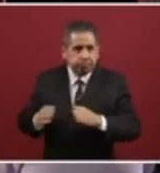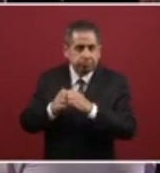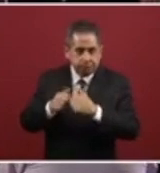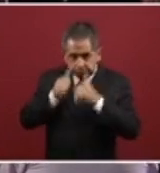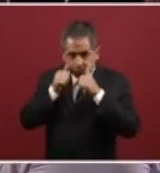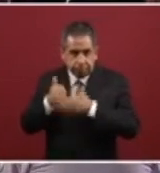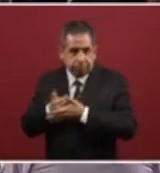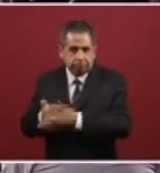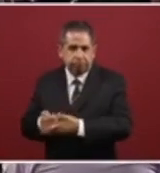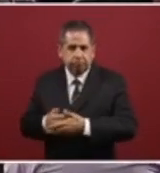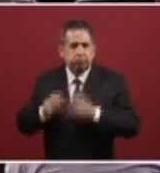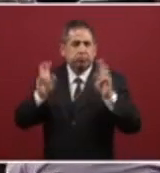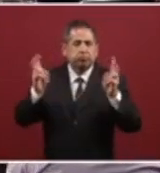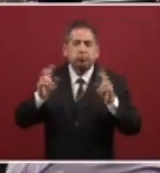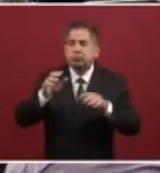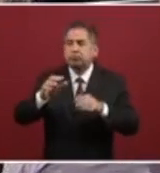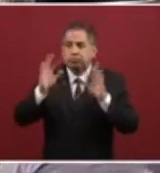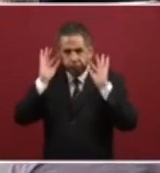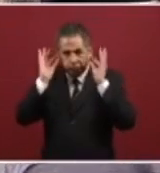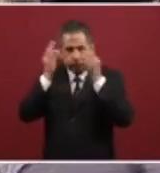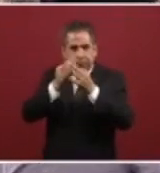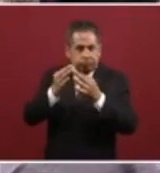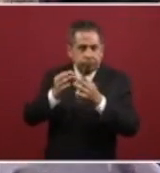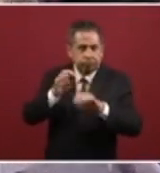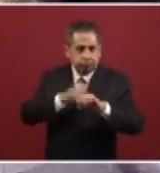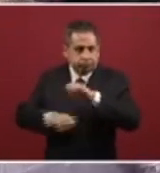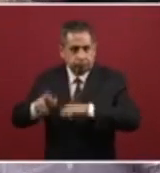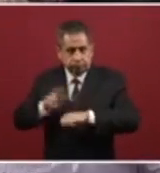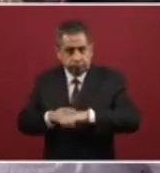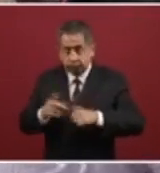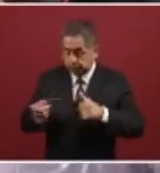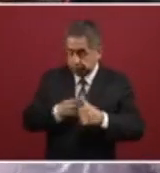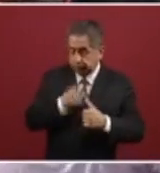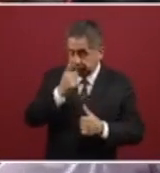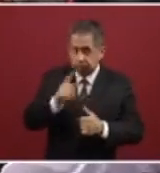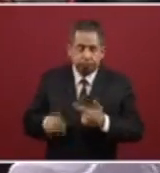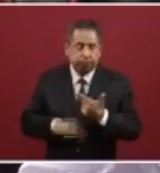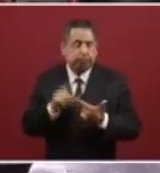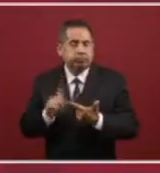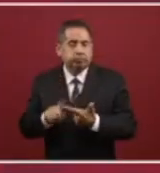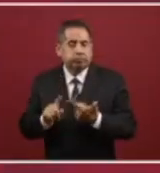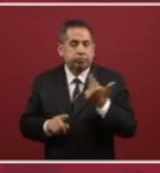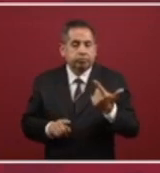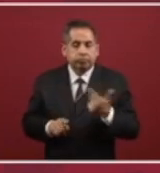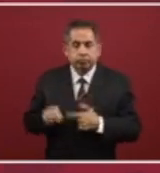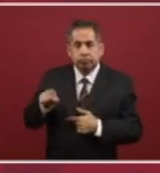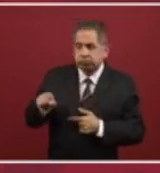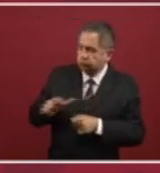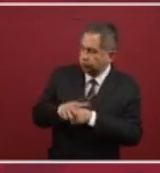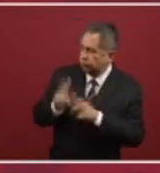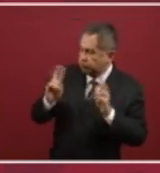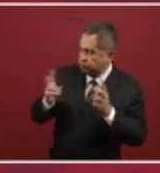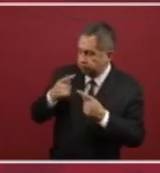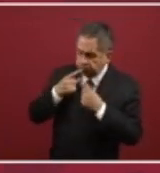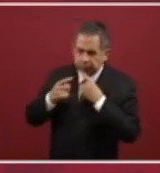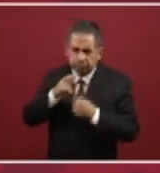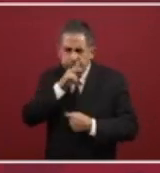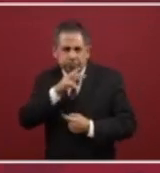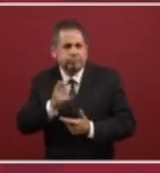Tiene que ver con temas consulares, en primer lugar, tiene que ver con temas que a ellos les preocupan